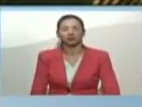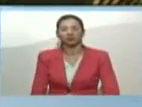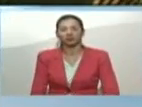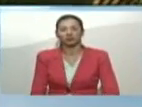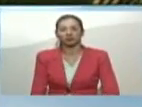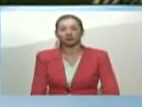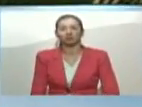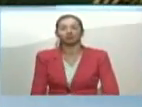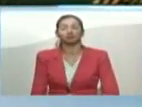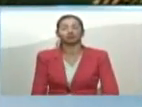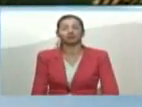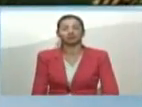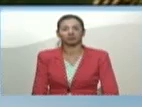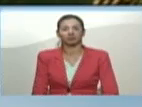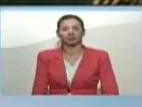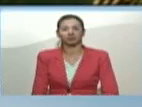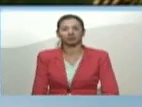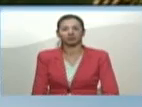Ajá.